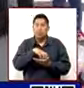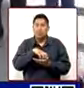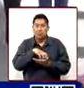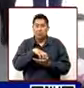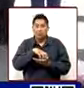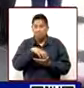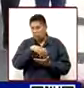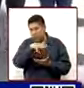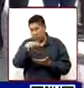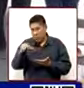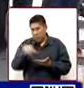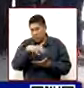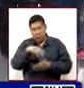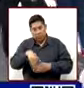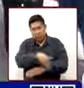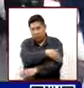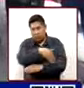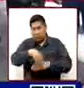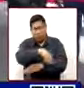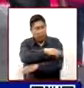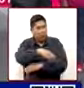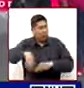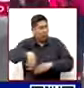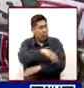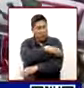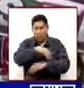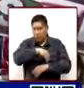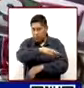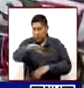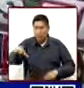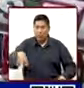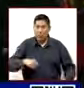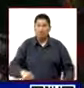también otro de los sindicatos se ha puesto en este sector.